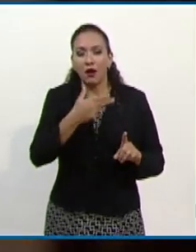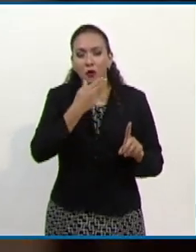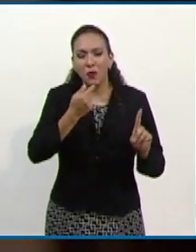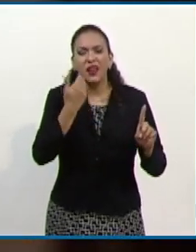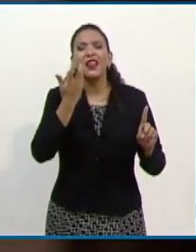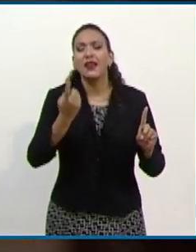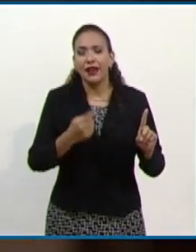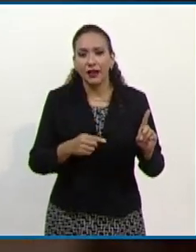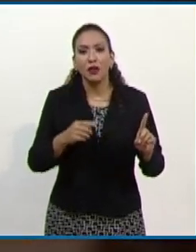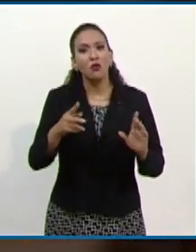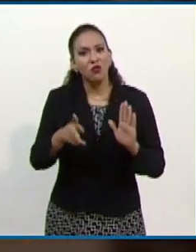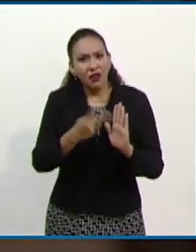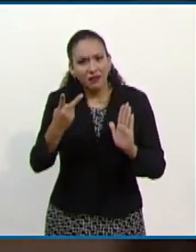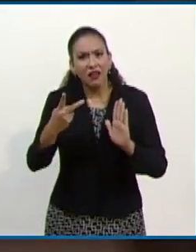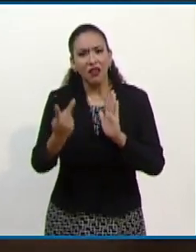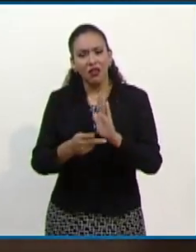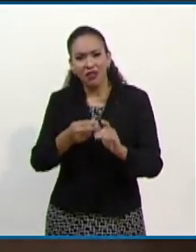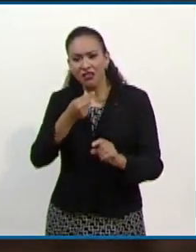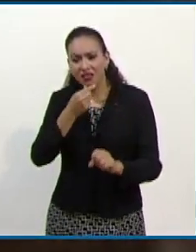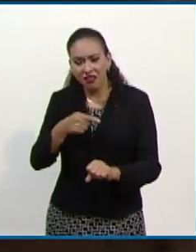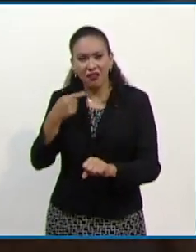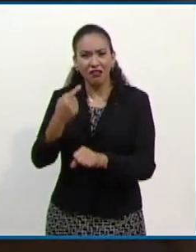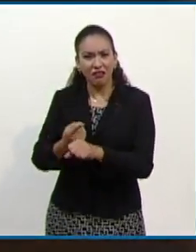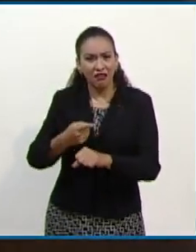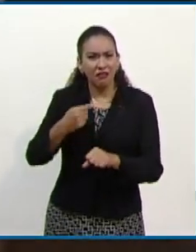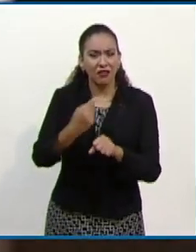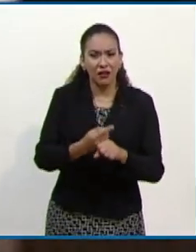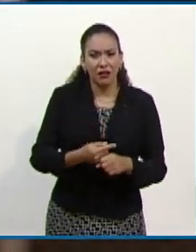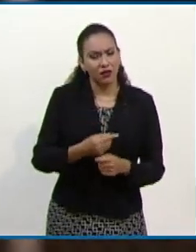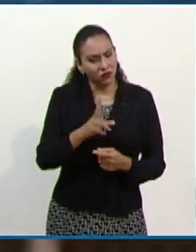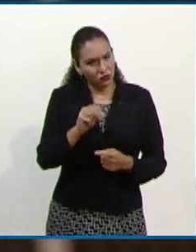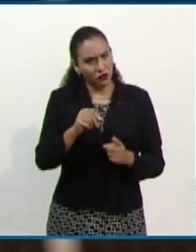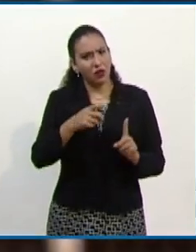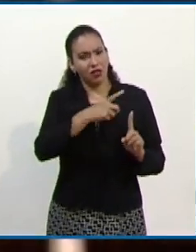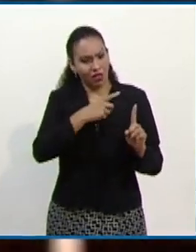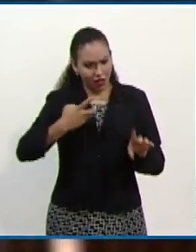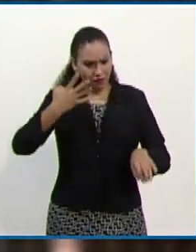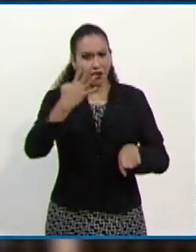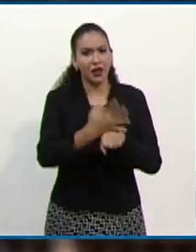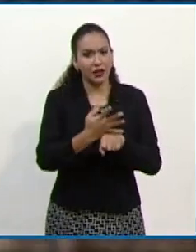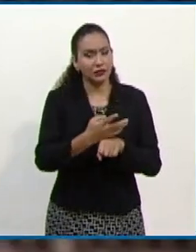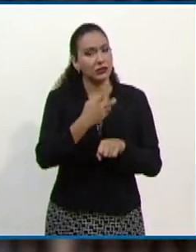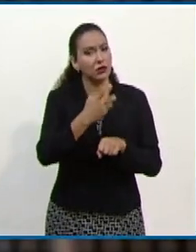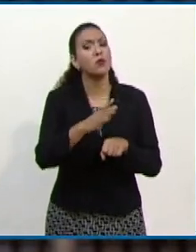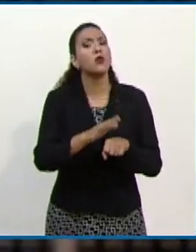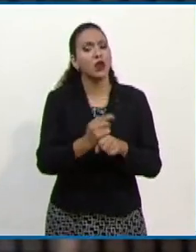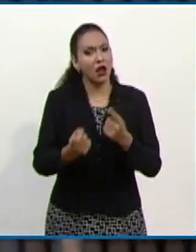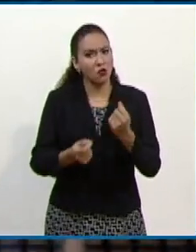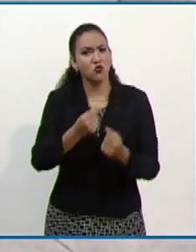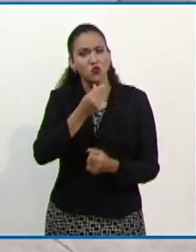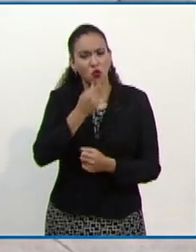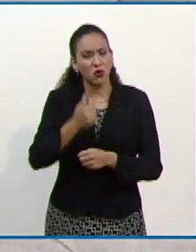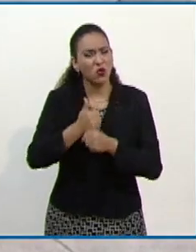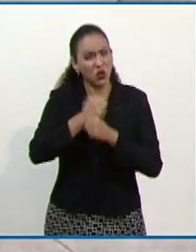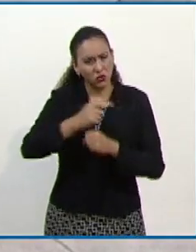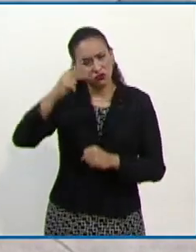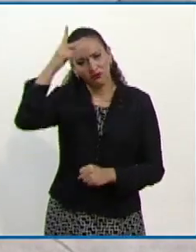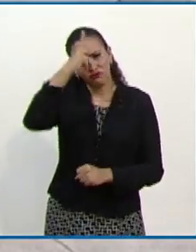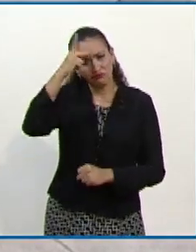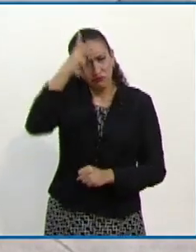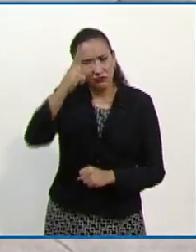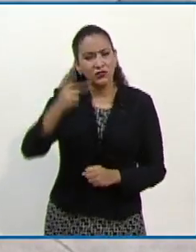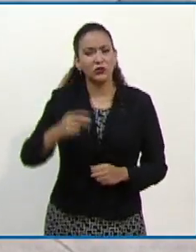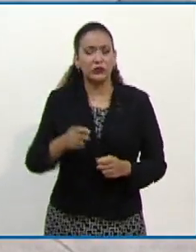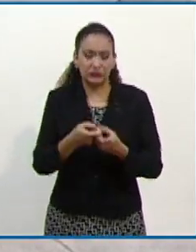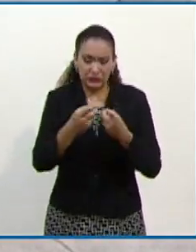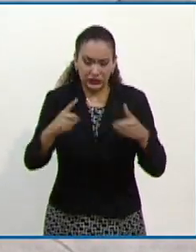vez más frecuente que afecta de manera grave los derechos de los infantes con consecuencias físicas, psicológicas y sociales, no solo